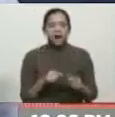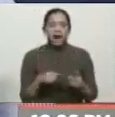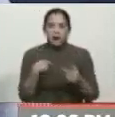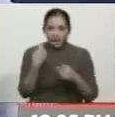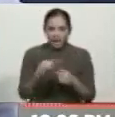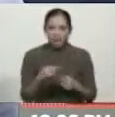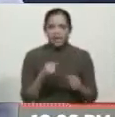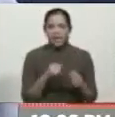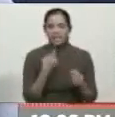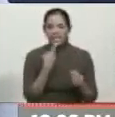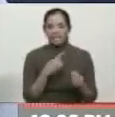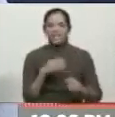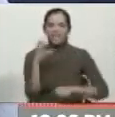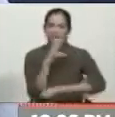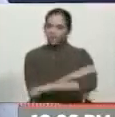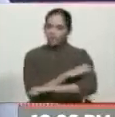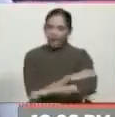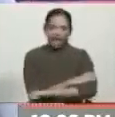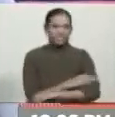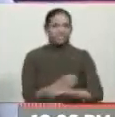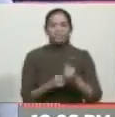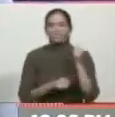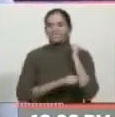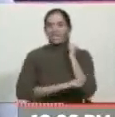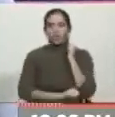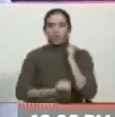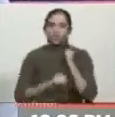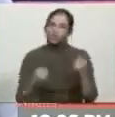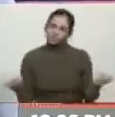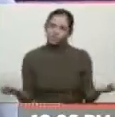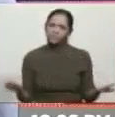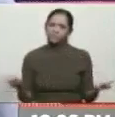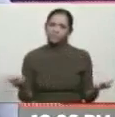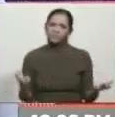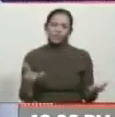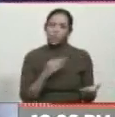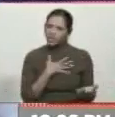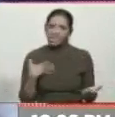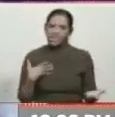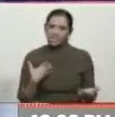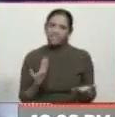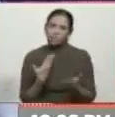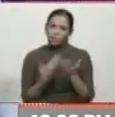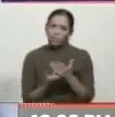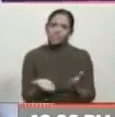de escuálido, de traidores, coño, no quieren que esas propuestas suban?